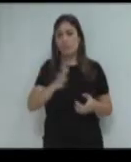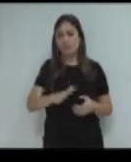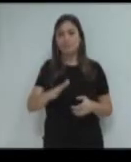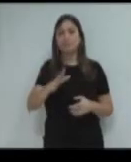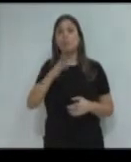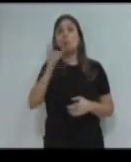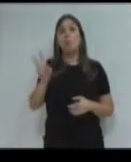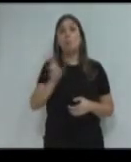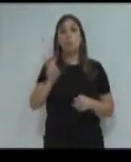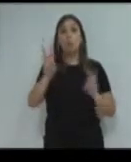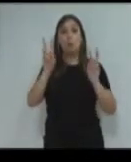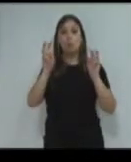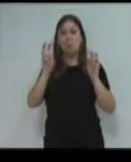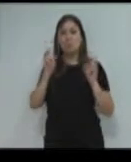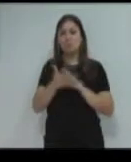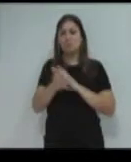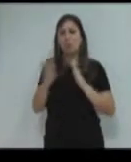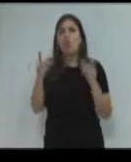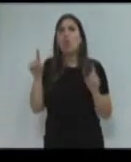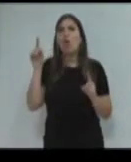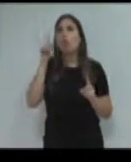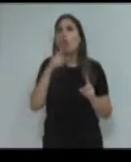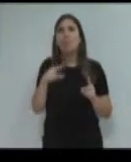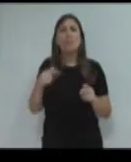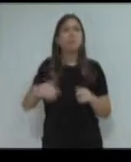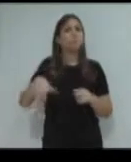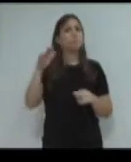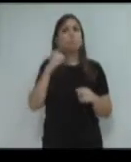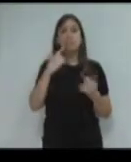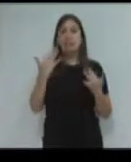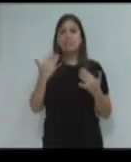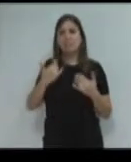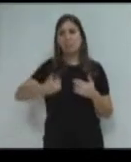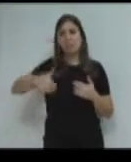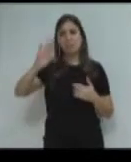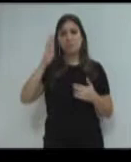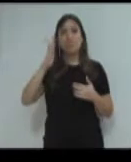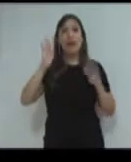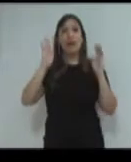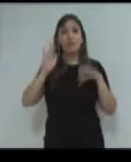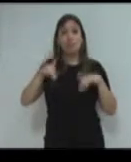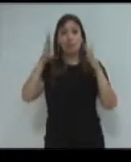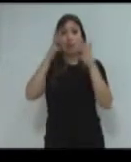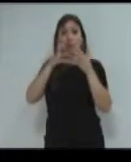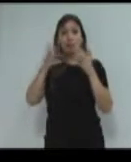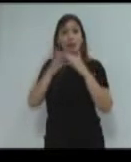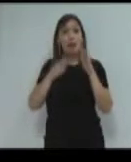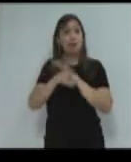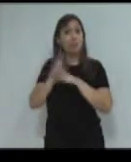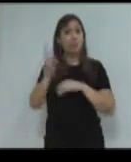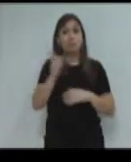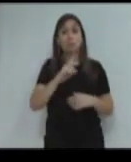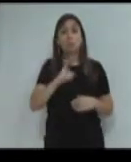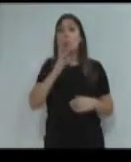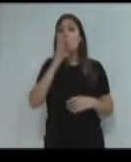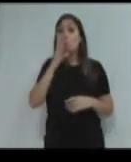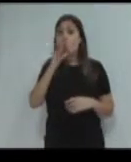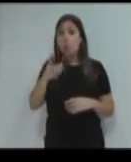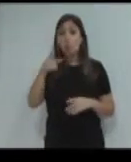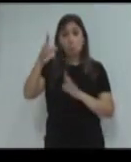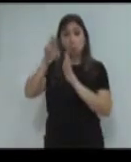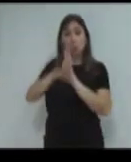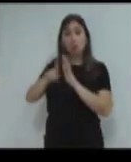y dice, bueno, pues mira, tengo mucha prisa, lo dejo de hacerlo. Y a lo mejor dejas de hacer un documento accesible porque la